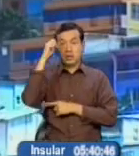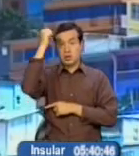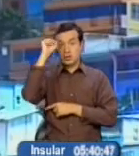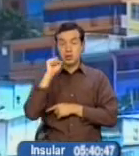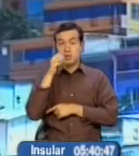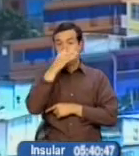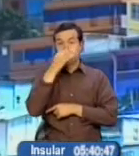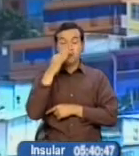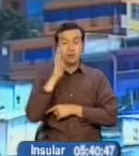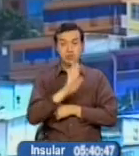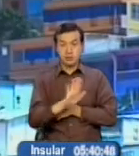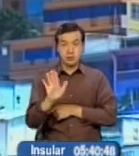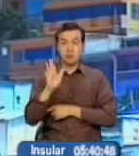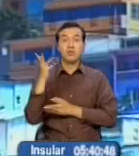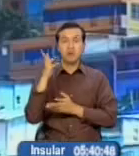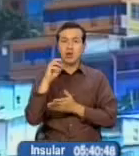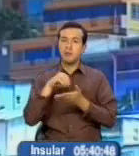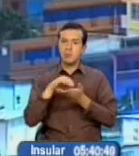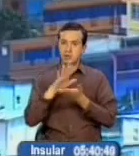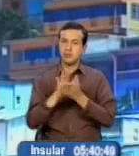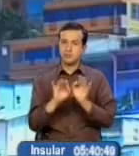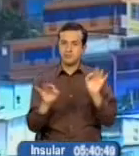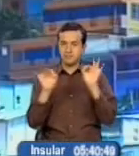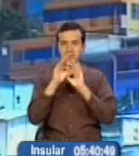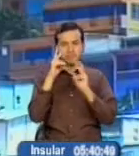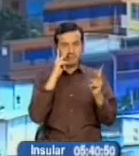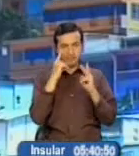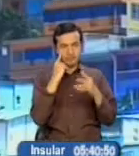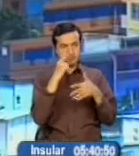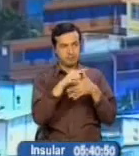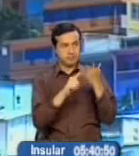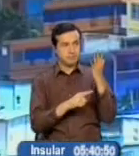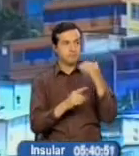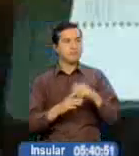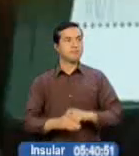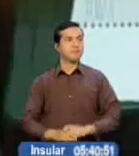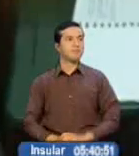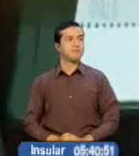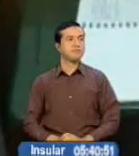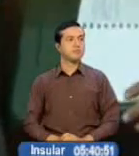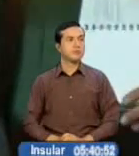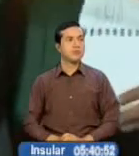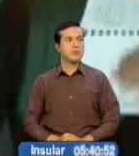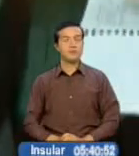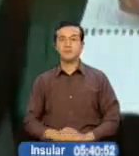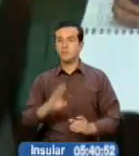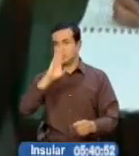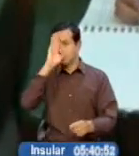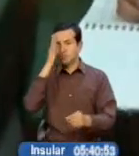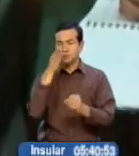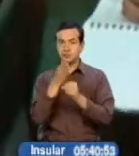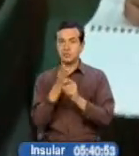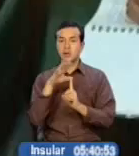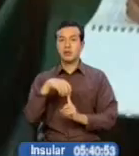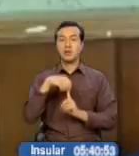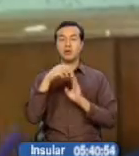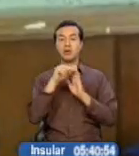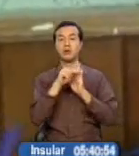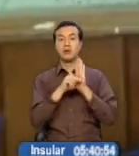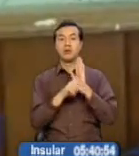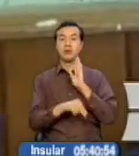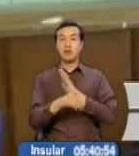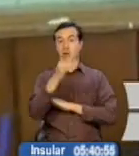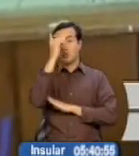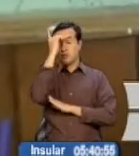y Amazonía deberán aplicarla. Veamos aquí en qué consiste. El objetivo principal de esta normativa es que la